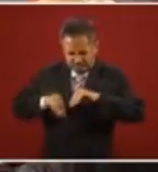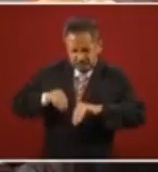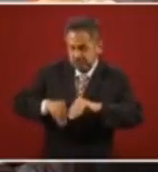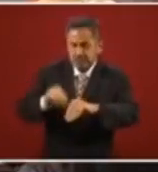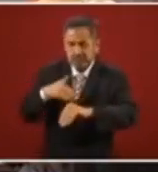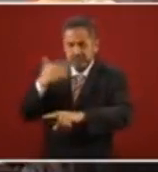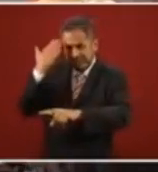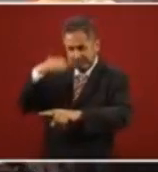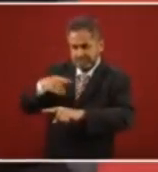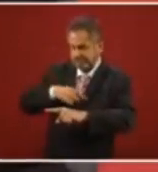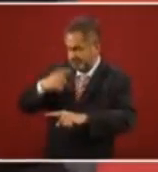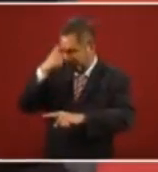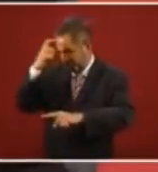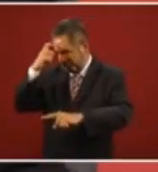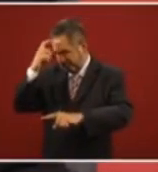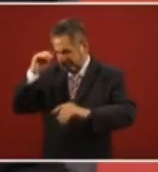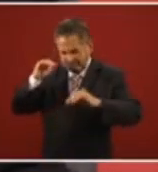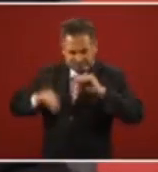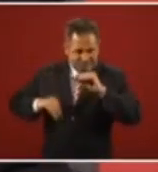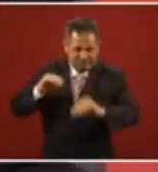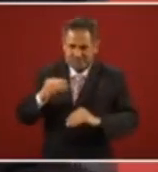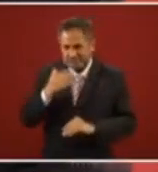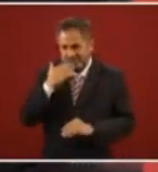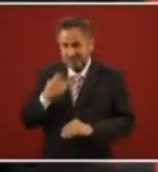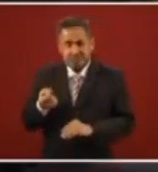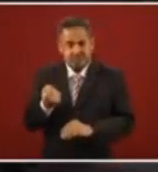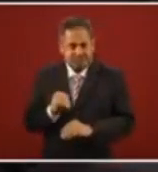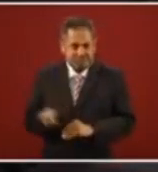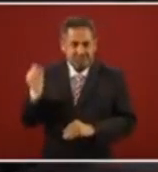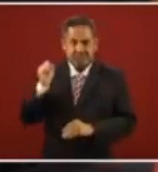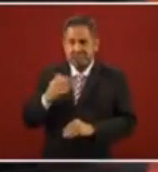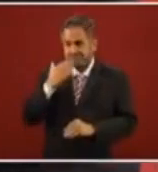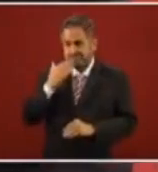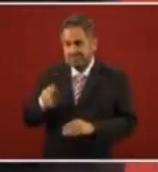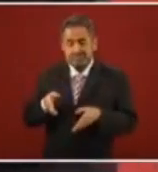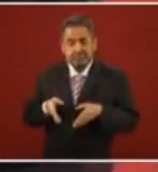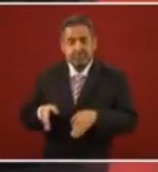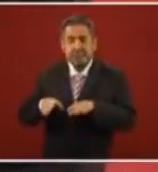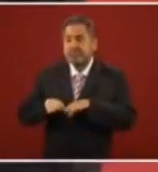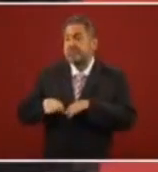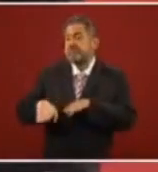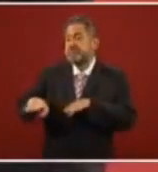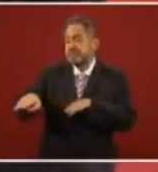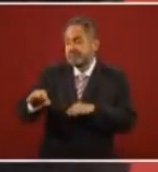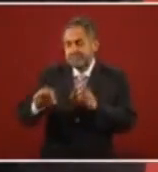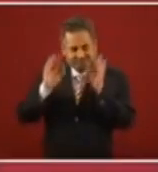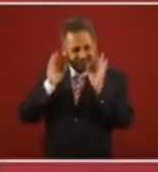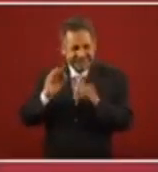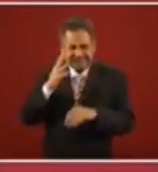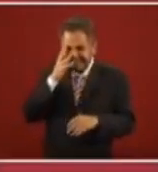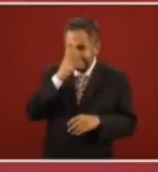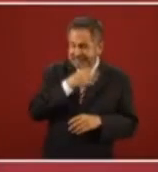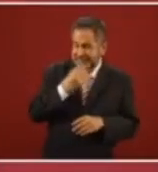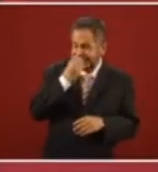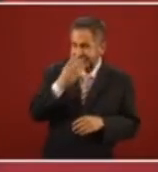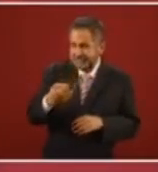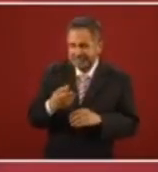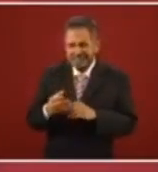su creatividad han hecho caminos bellísimos